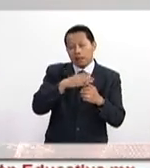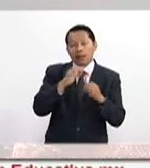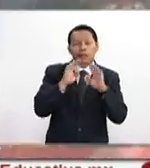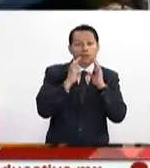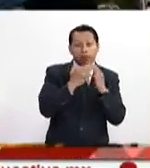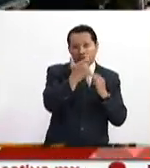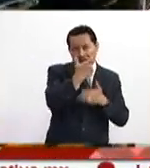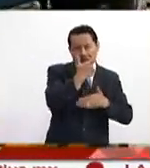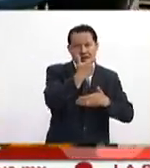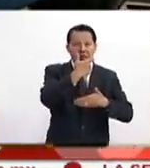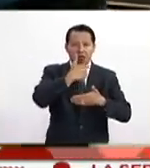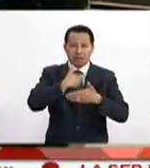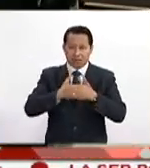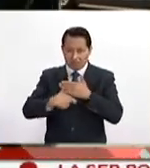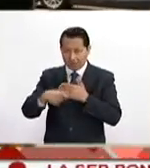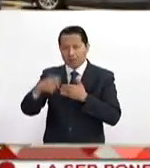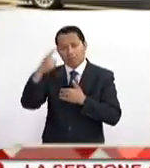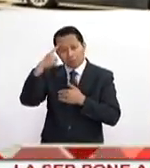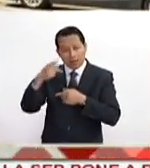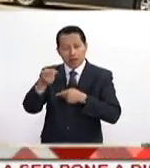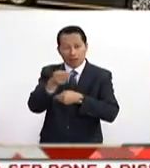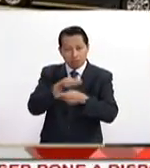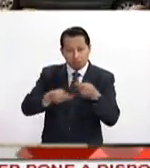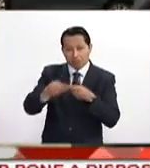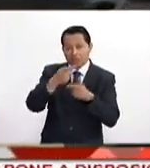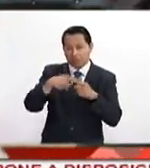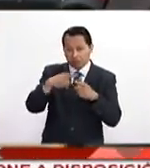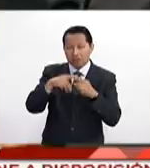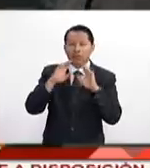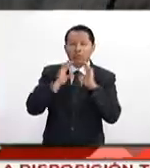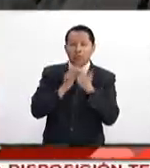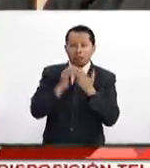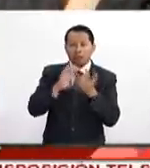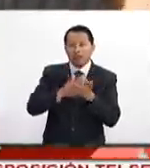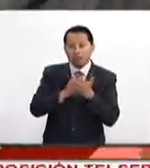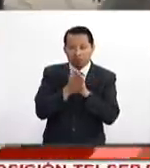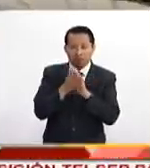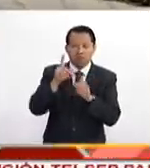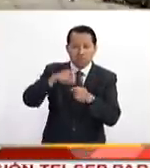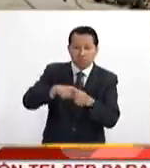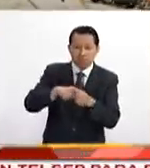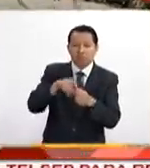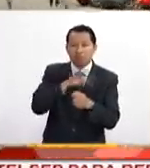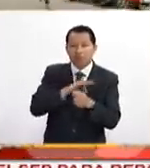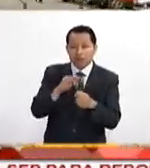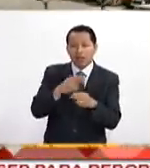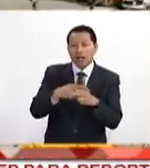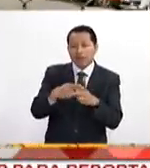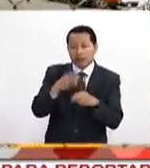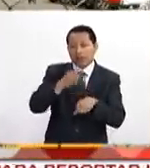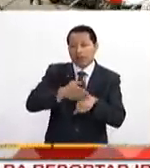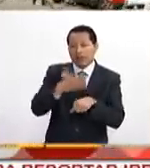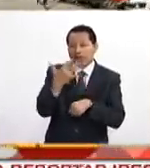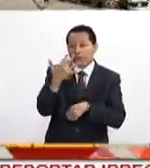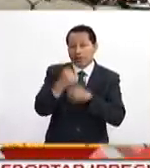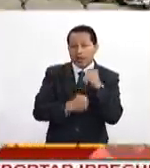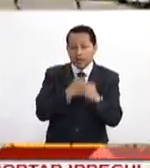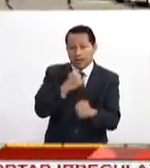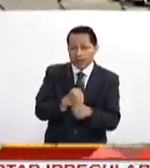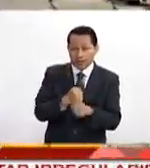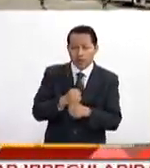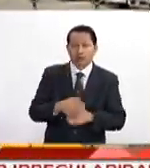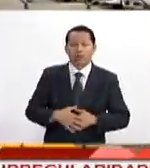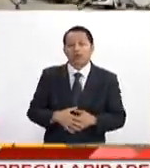de operaciones con recursos de procedencia ilícita y delincuencia organizada, podría alcanzar una pena hasta de 50 años. 50